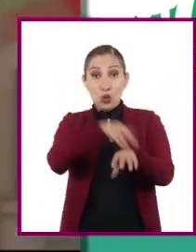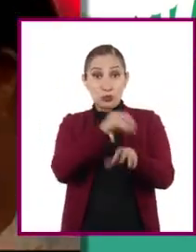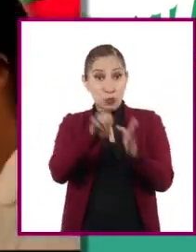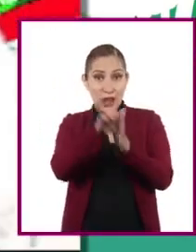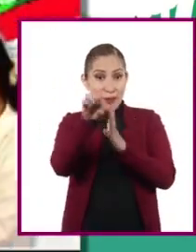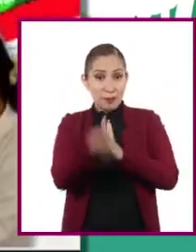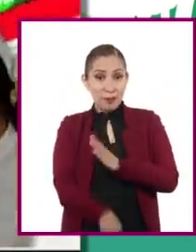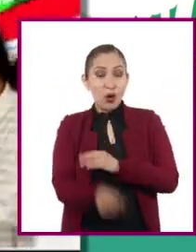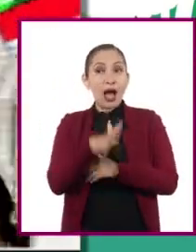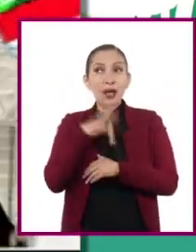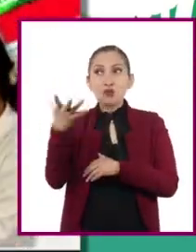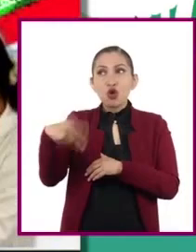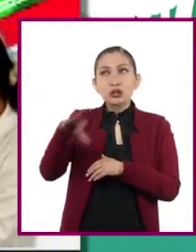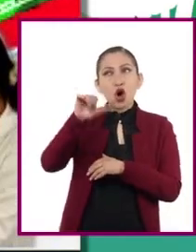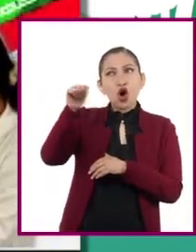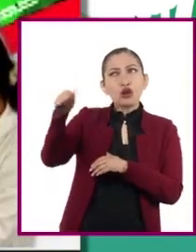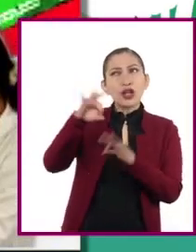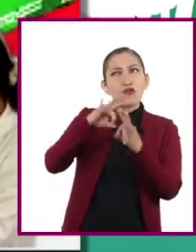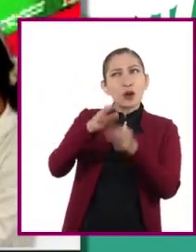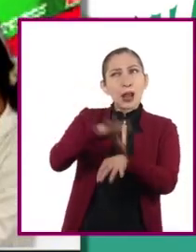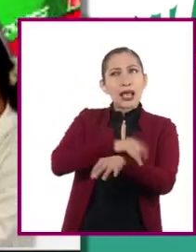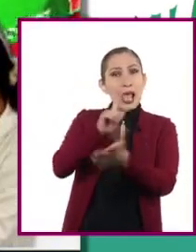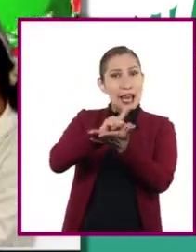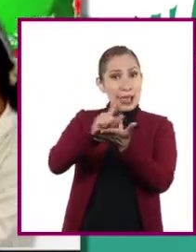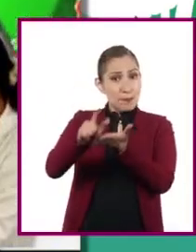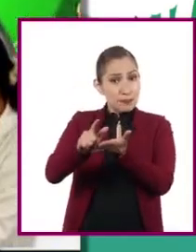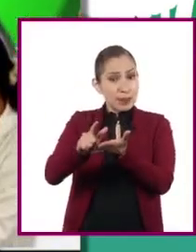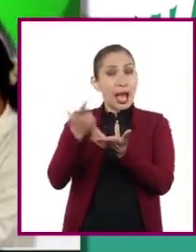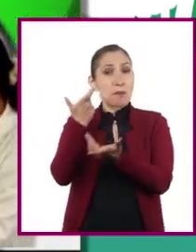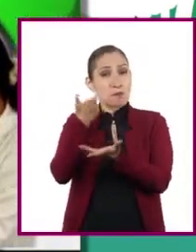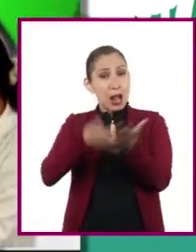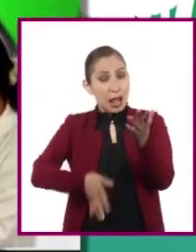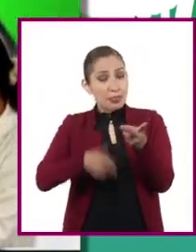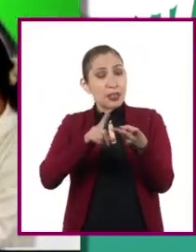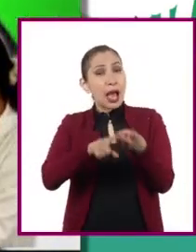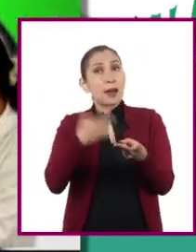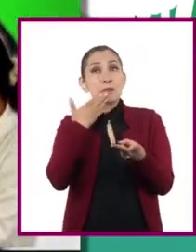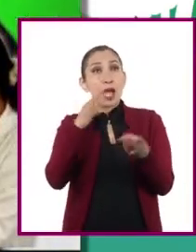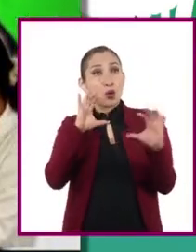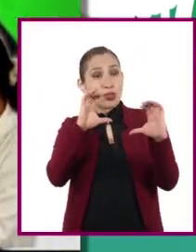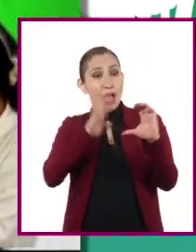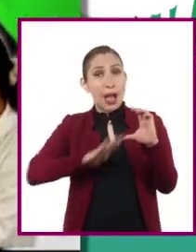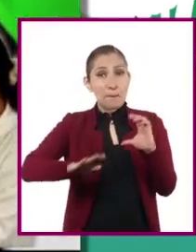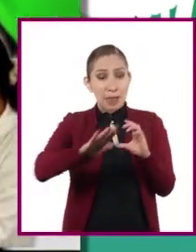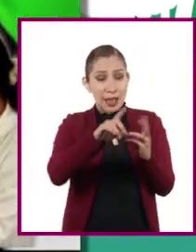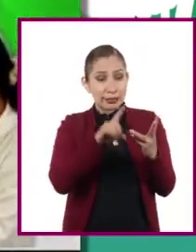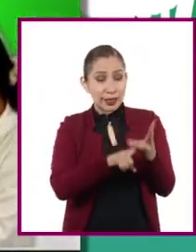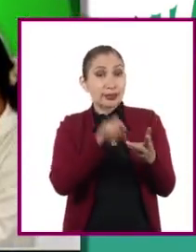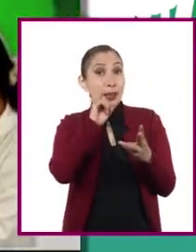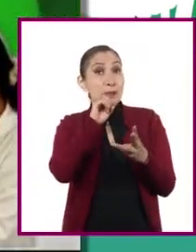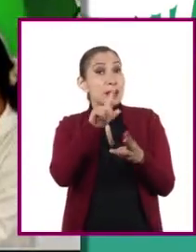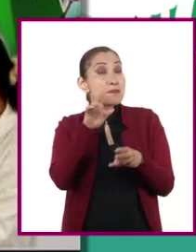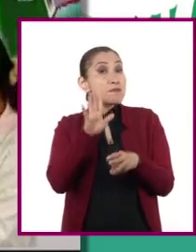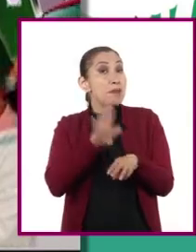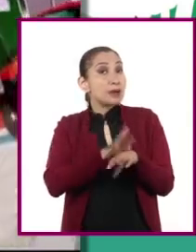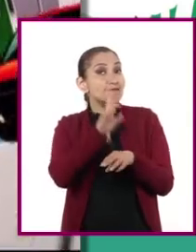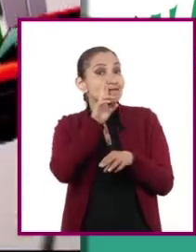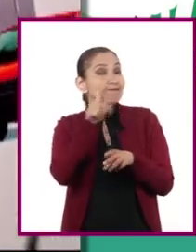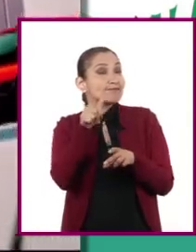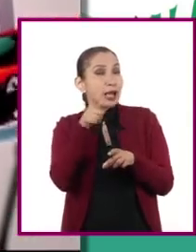que requerimos, hay que buscar fuentes de energía limpia, económica, amigable con el ambiente y, sobre